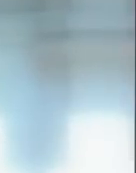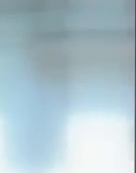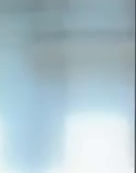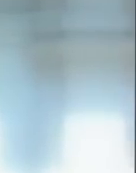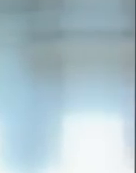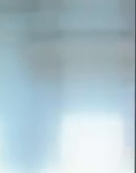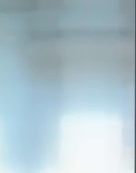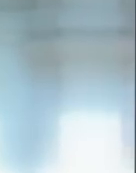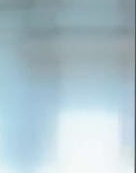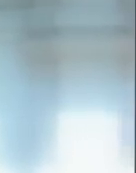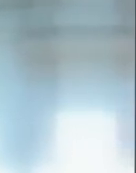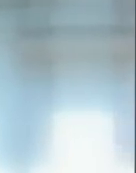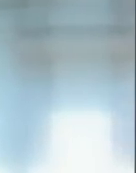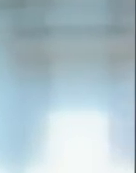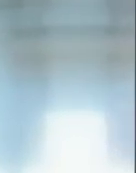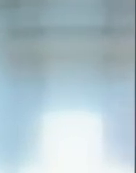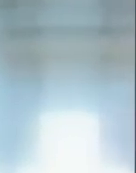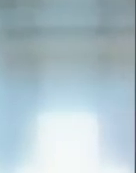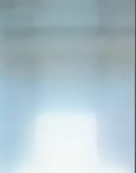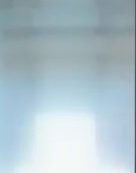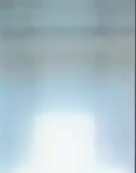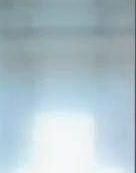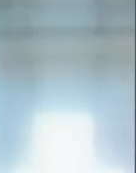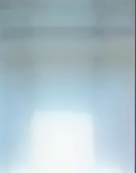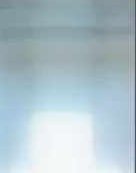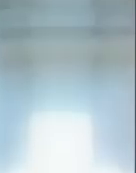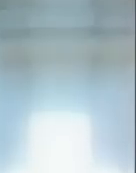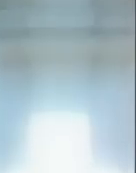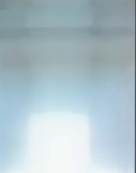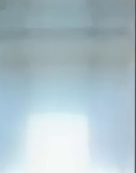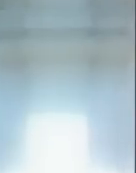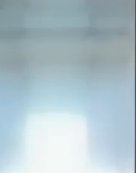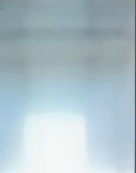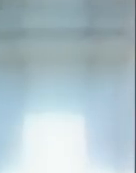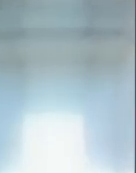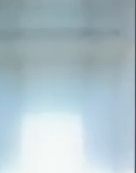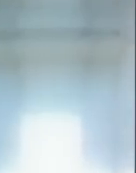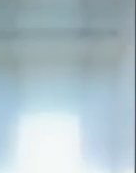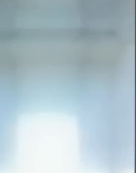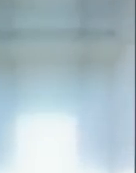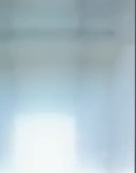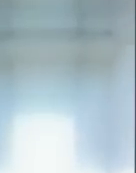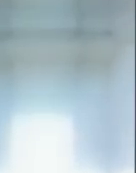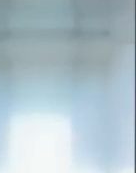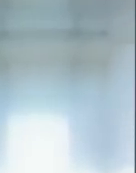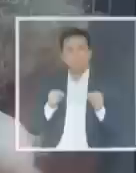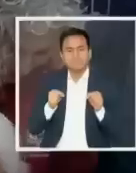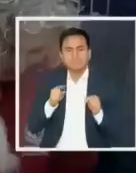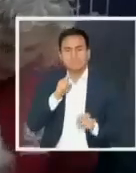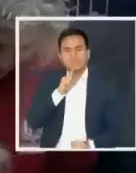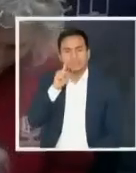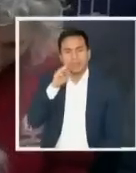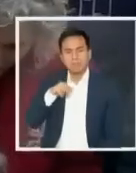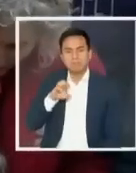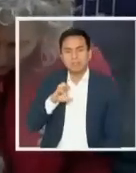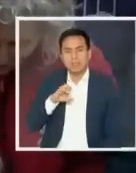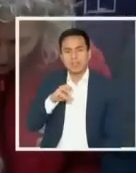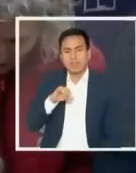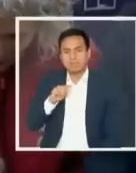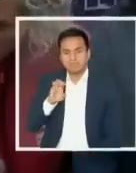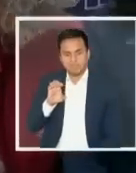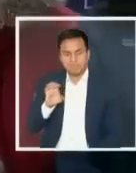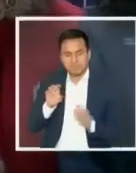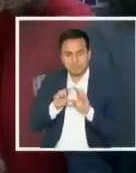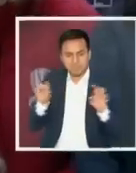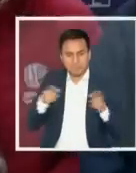siquiera los que seguimos el caso porque es trabajo, es decir, estamos al día a día mirando detalle, coma, coma, sino yo creo que Chile entero